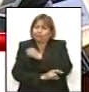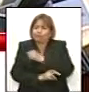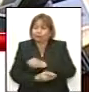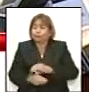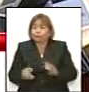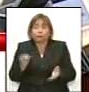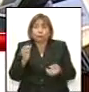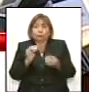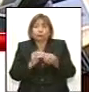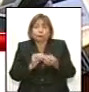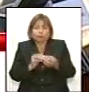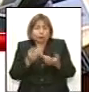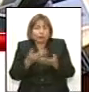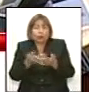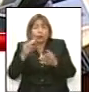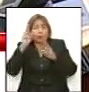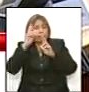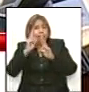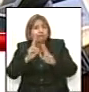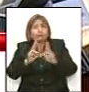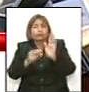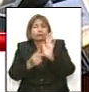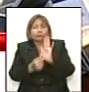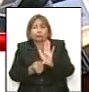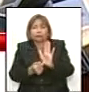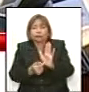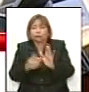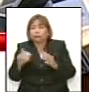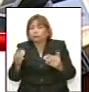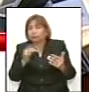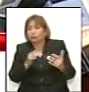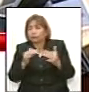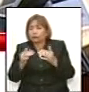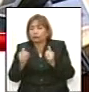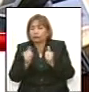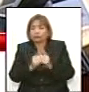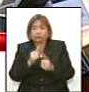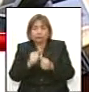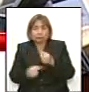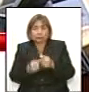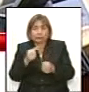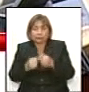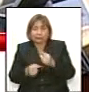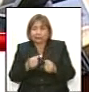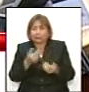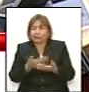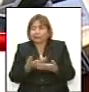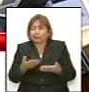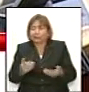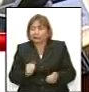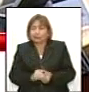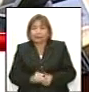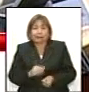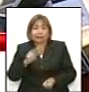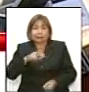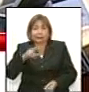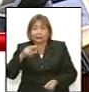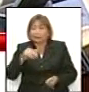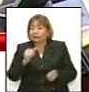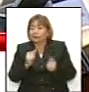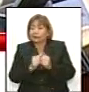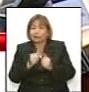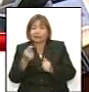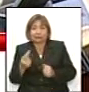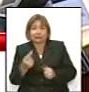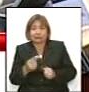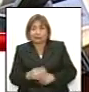se coloca y se conmemora el elemento, la batalla, la fecha más emblemática de cada una de las regiones. En cada una de las regiones